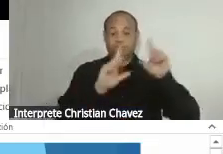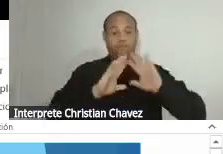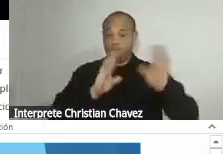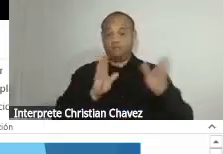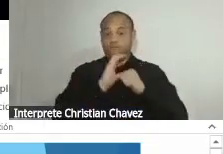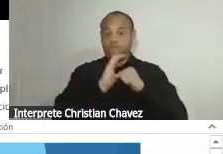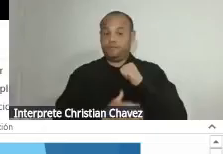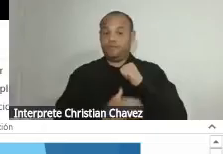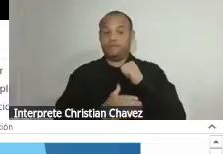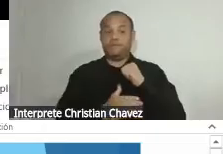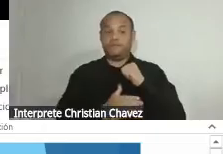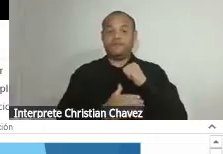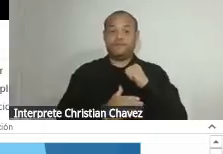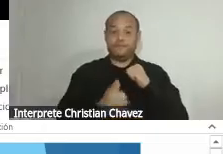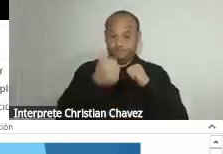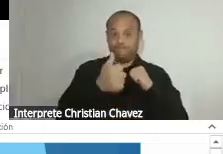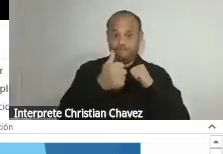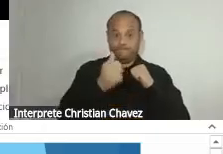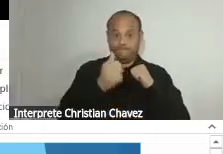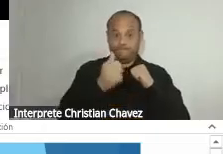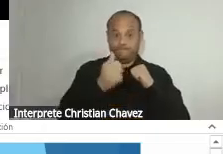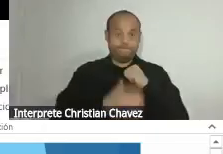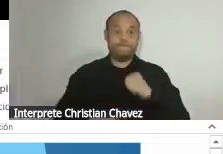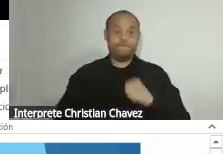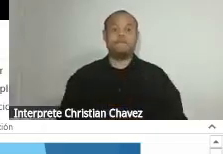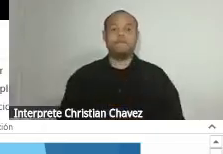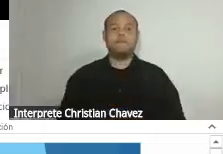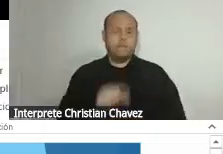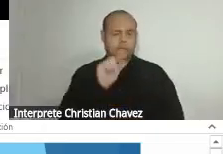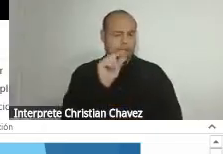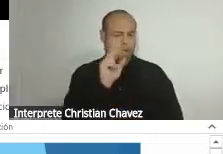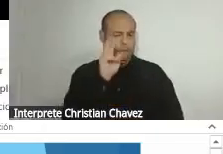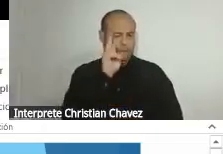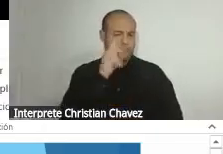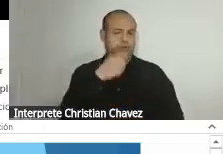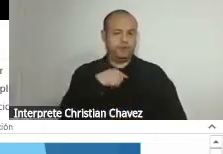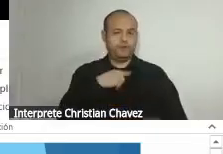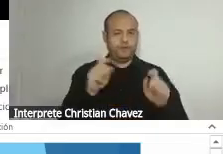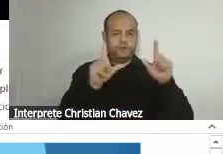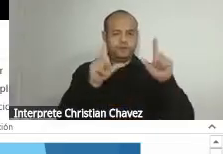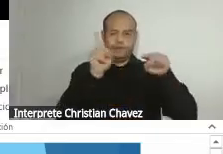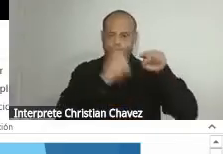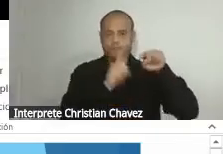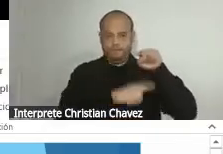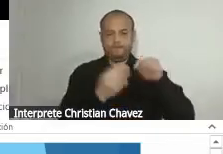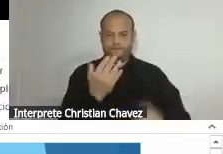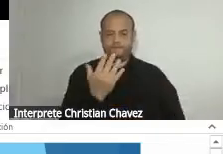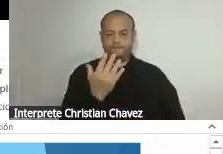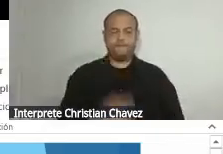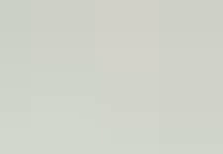la proyección, ¿verdad? A ver, déjeme quitar la proyección.